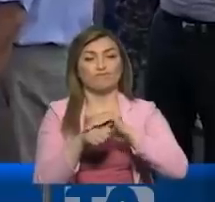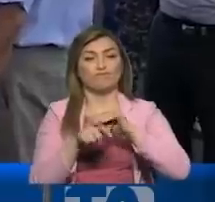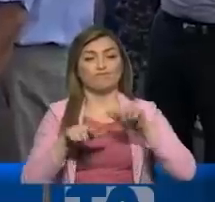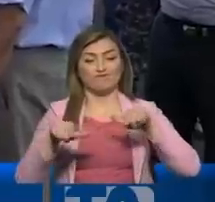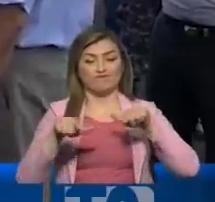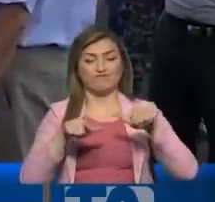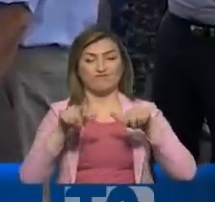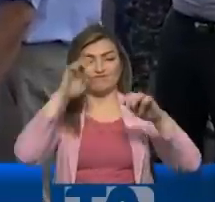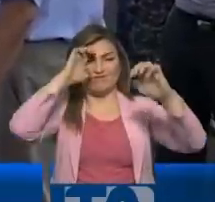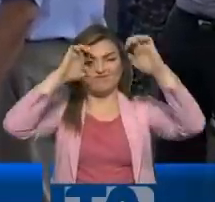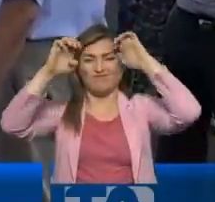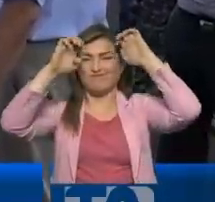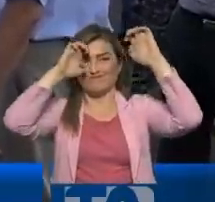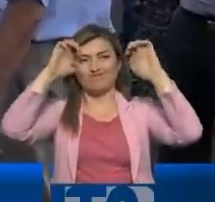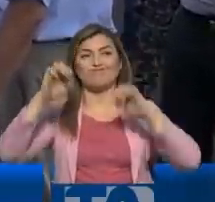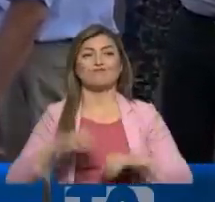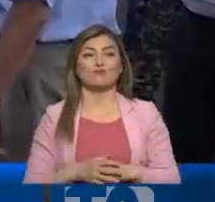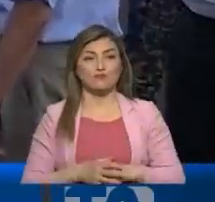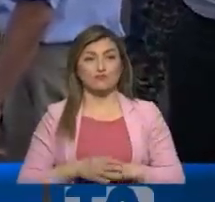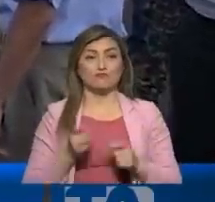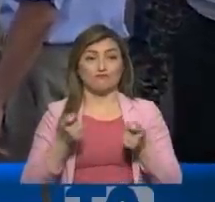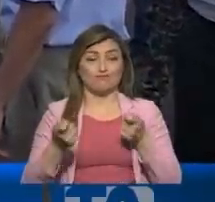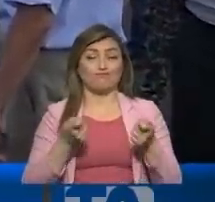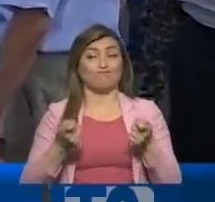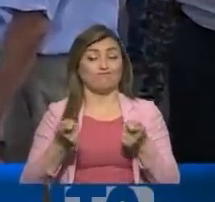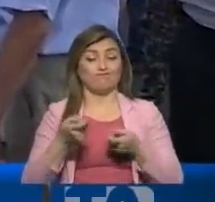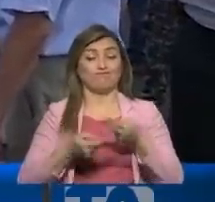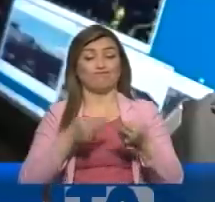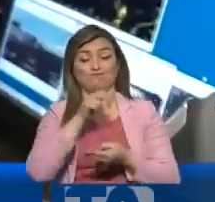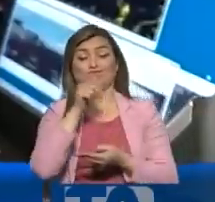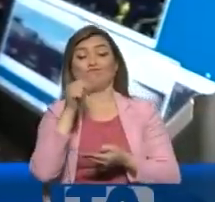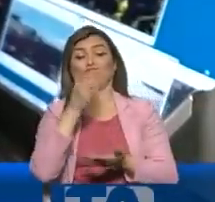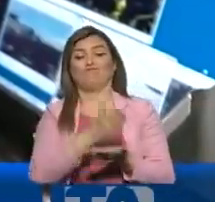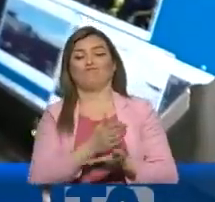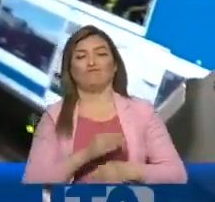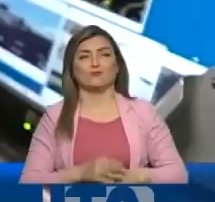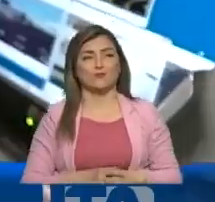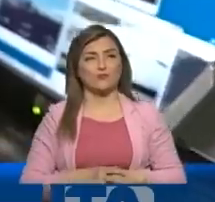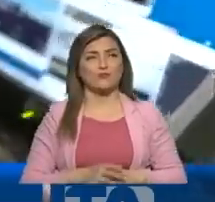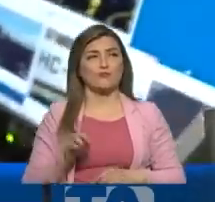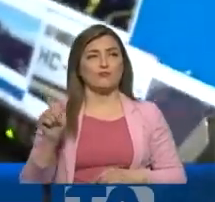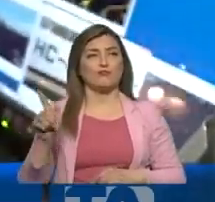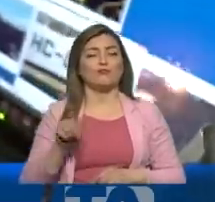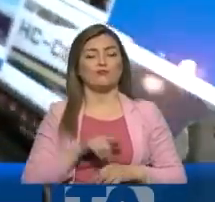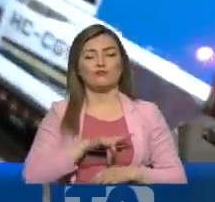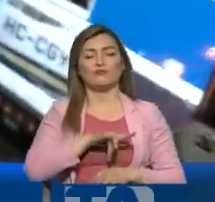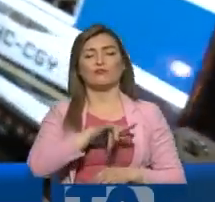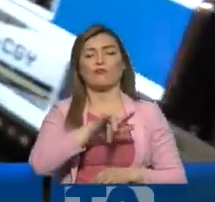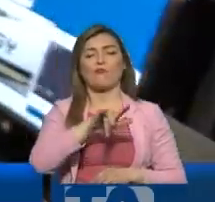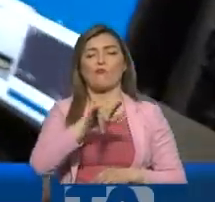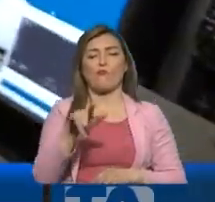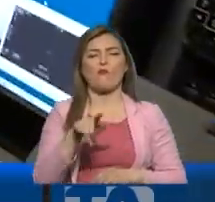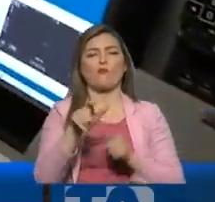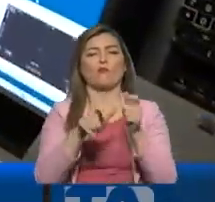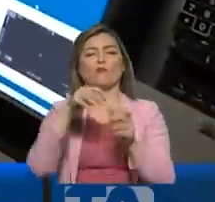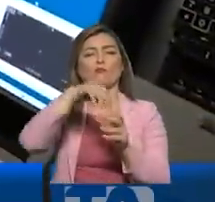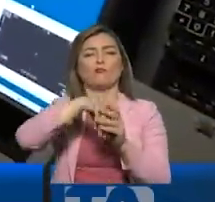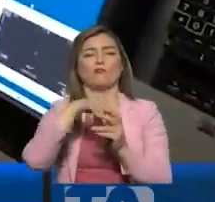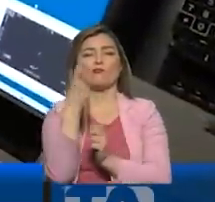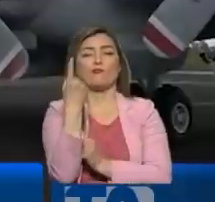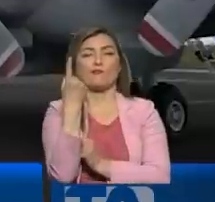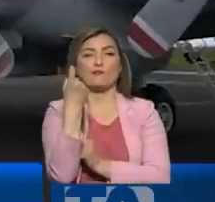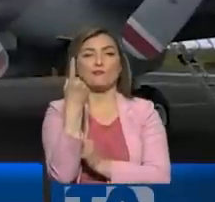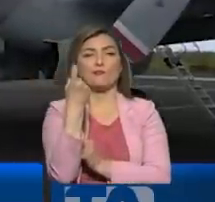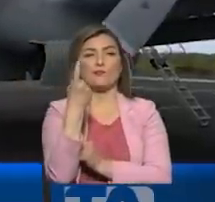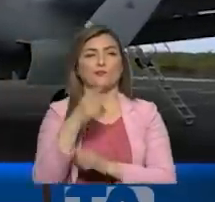es estratégica para realizar un efectivo control al narcotráfico. El avión P-3 Orión opera con una tripulación de 11